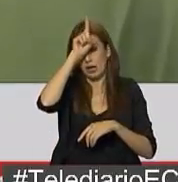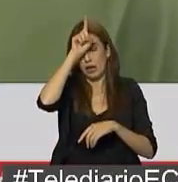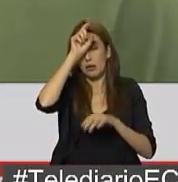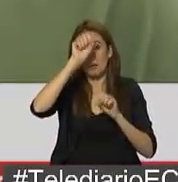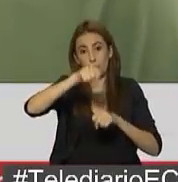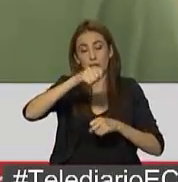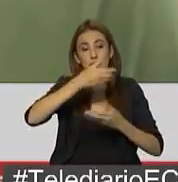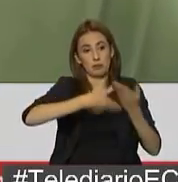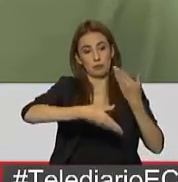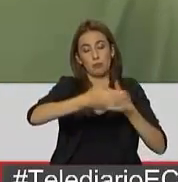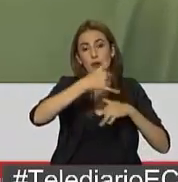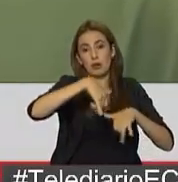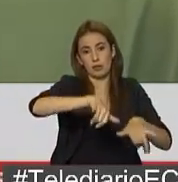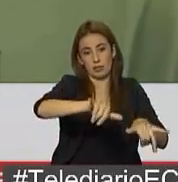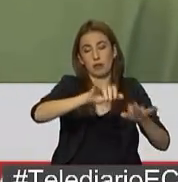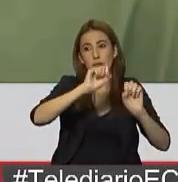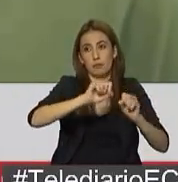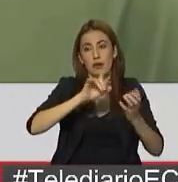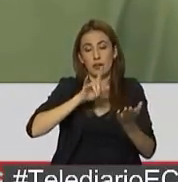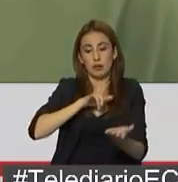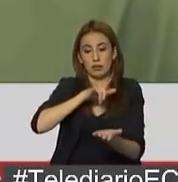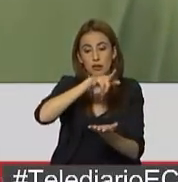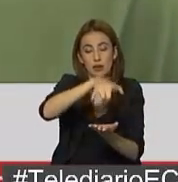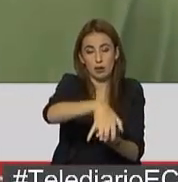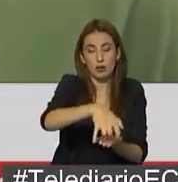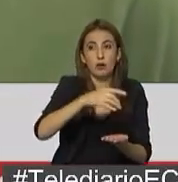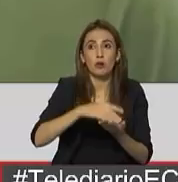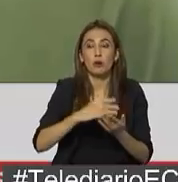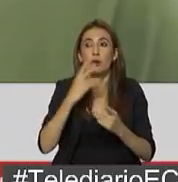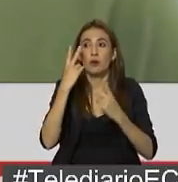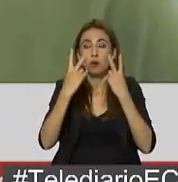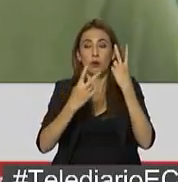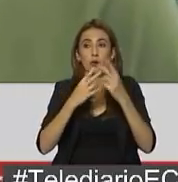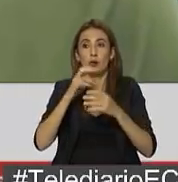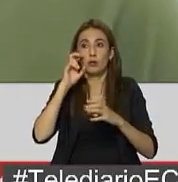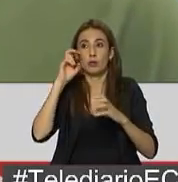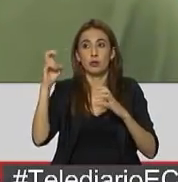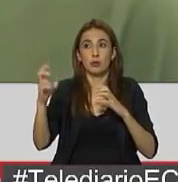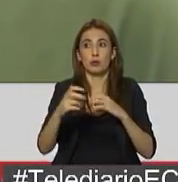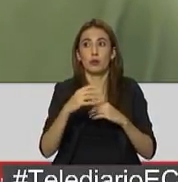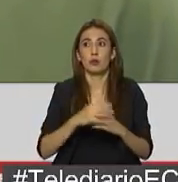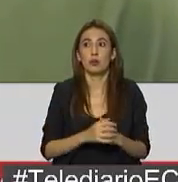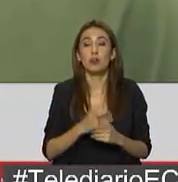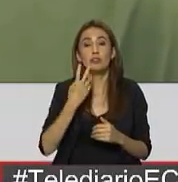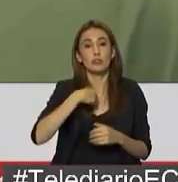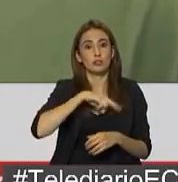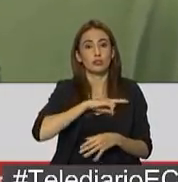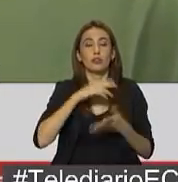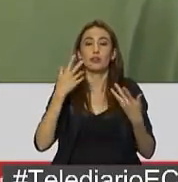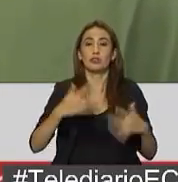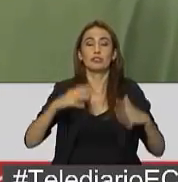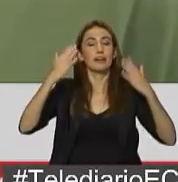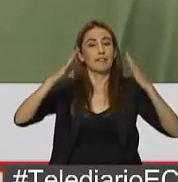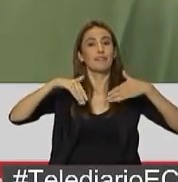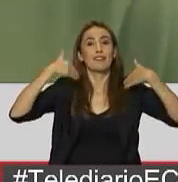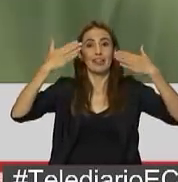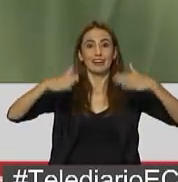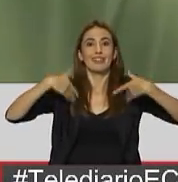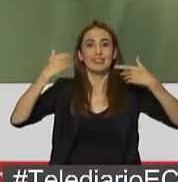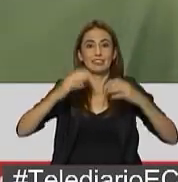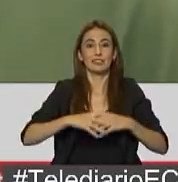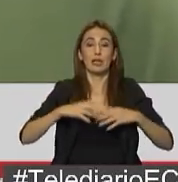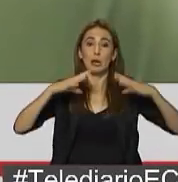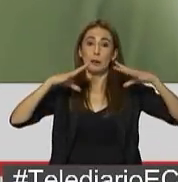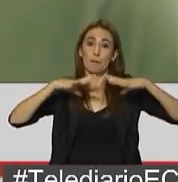las Islas Baleares gracias a un plan experimental para los corredores turísticos. Estamos felices de poder ir a Mallorca. Tenemos las